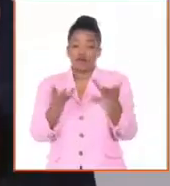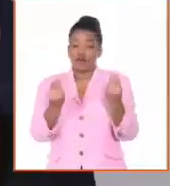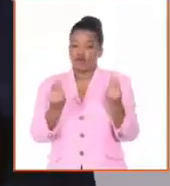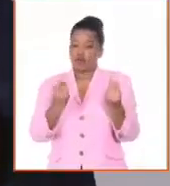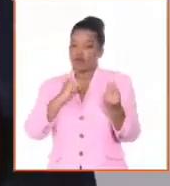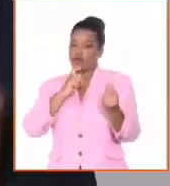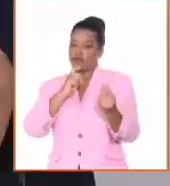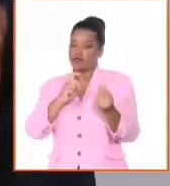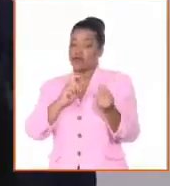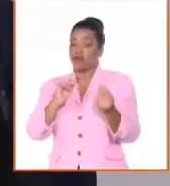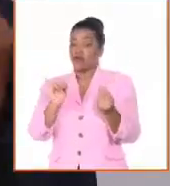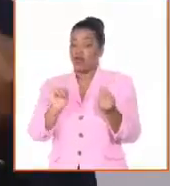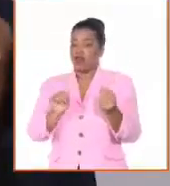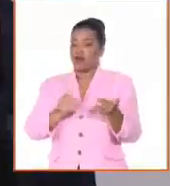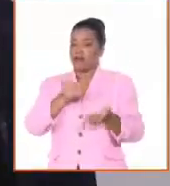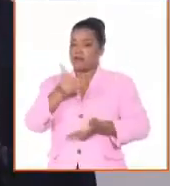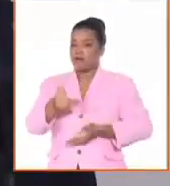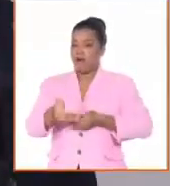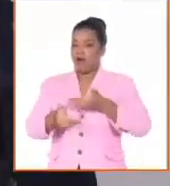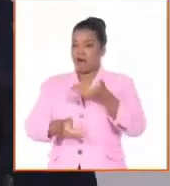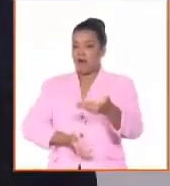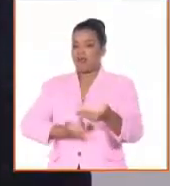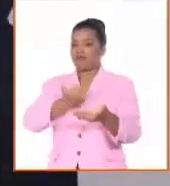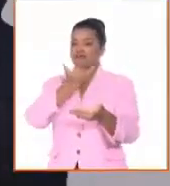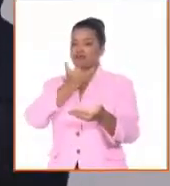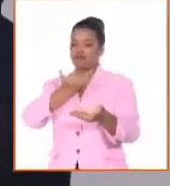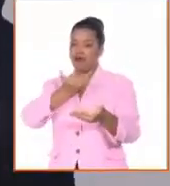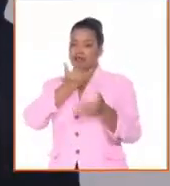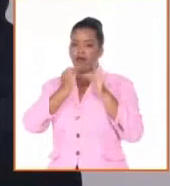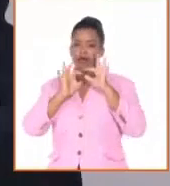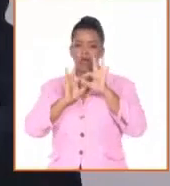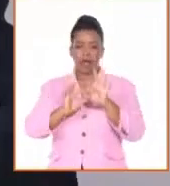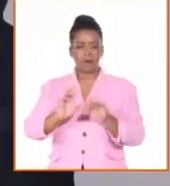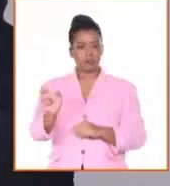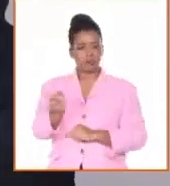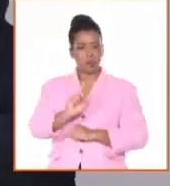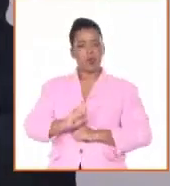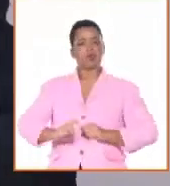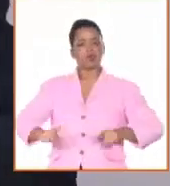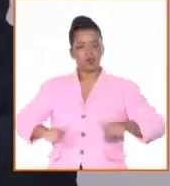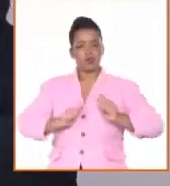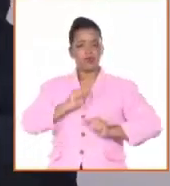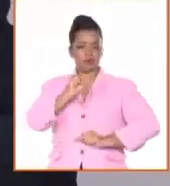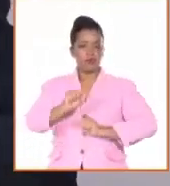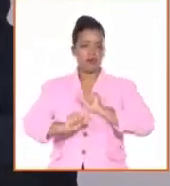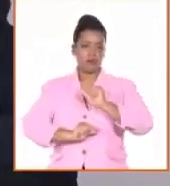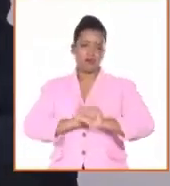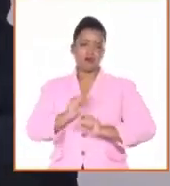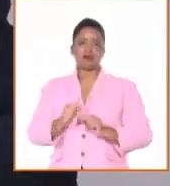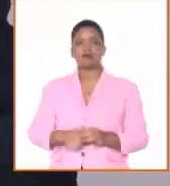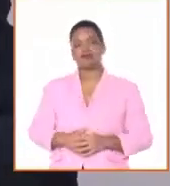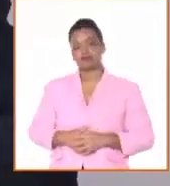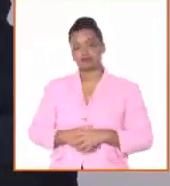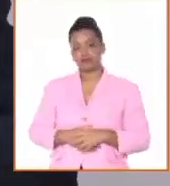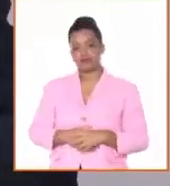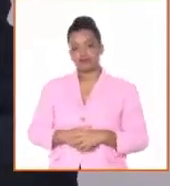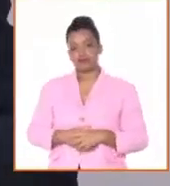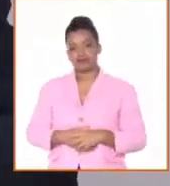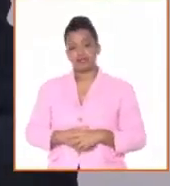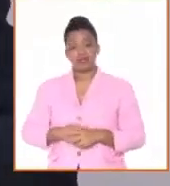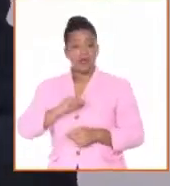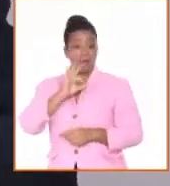tiene dificultades y se ha ido cumpliendo lo que estaba previsto en el caso de registro de estado civil hoy no tenemos